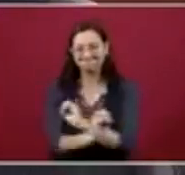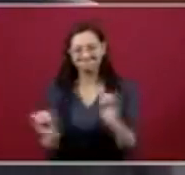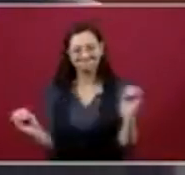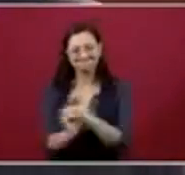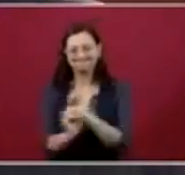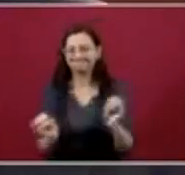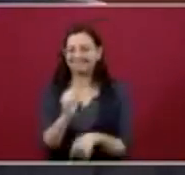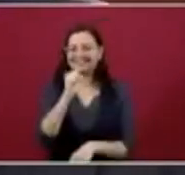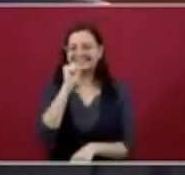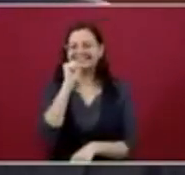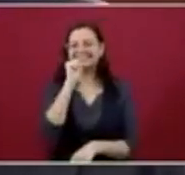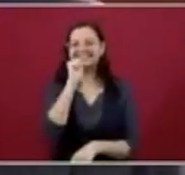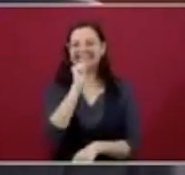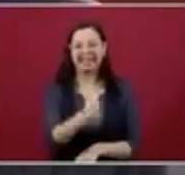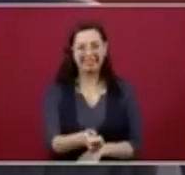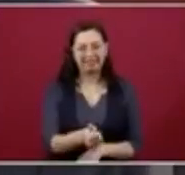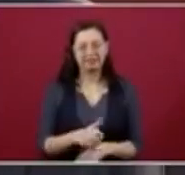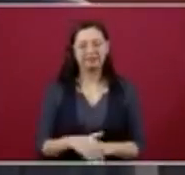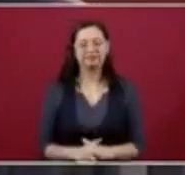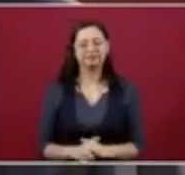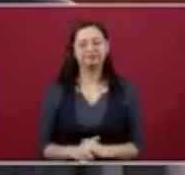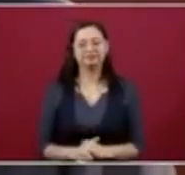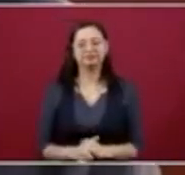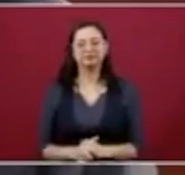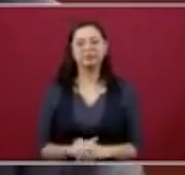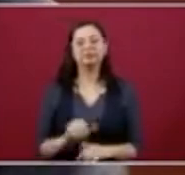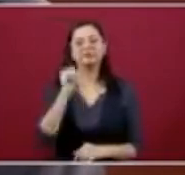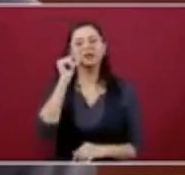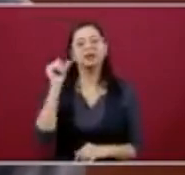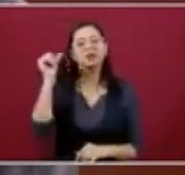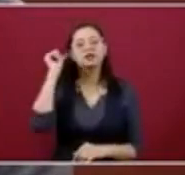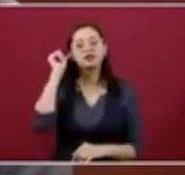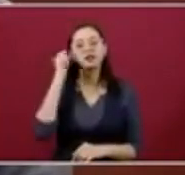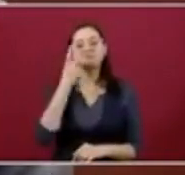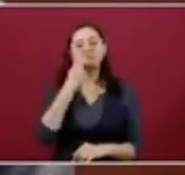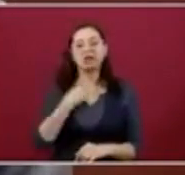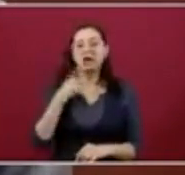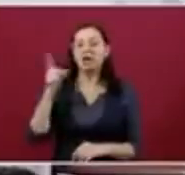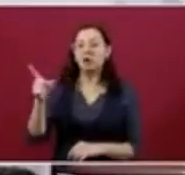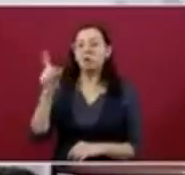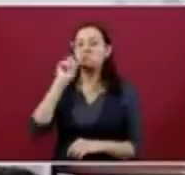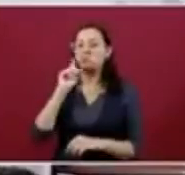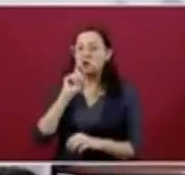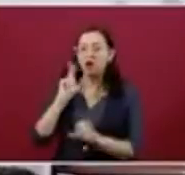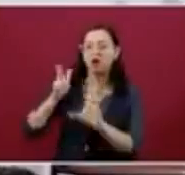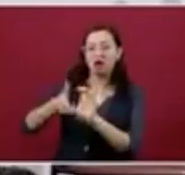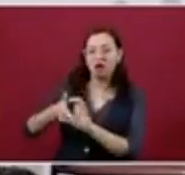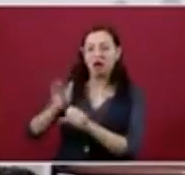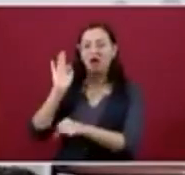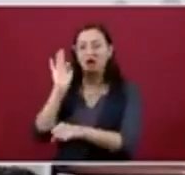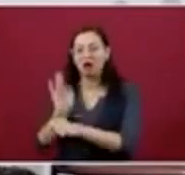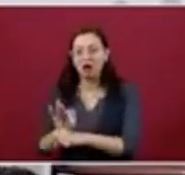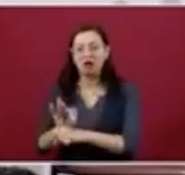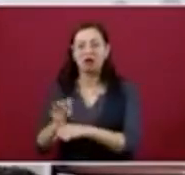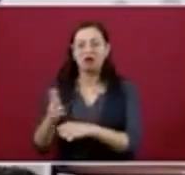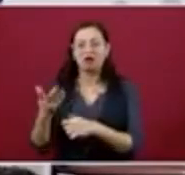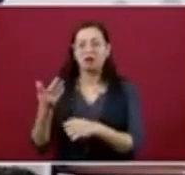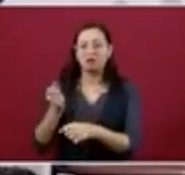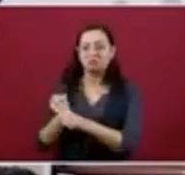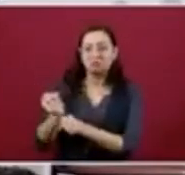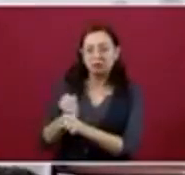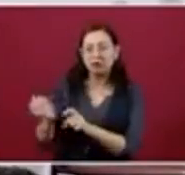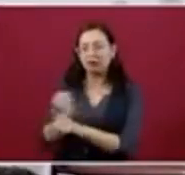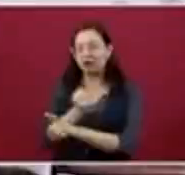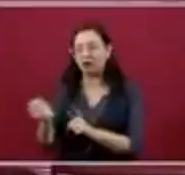Me decían ayer mismo, entonces el refugio de mujeres afectadas, maltratadas,